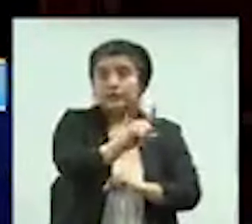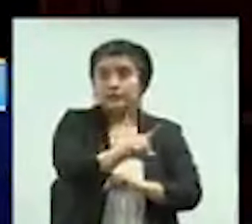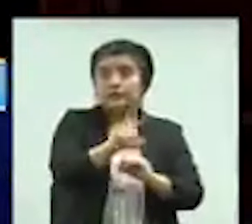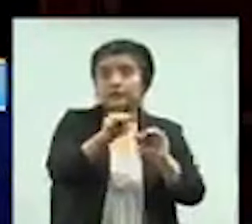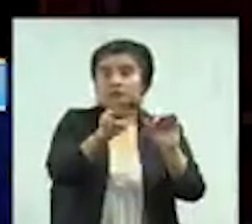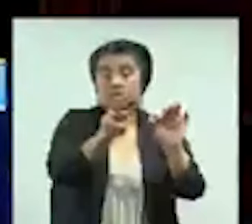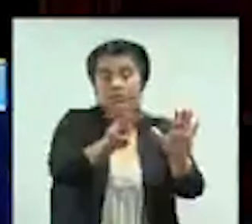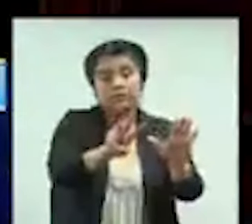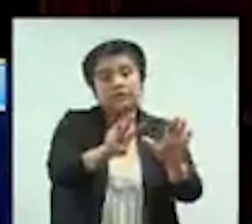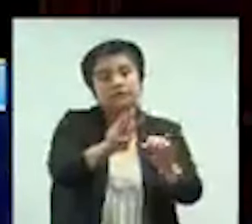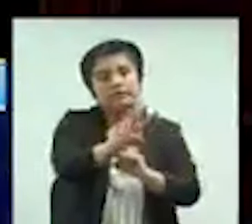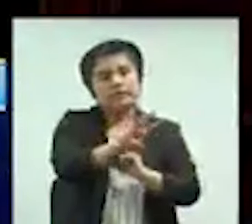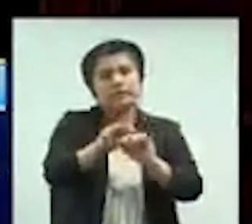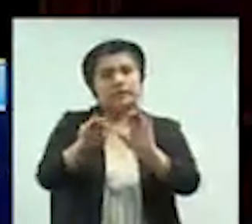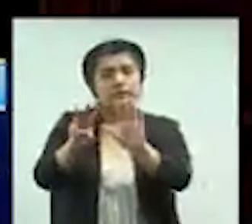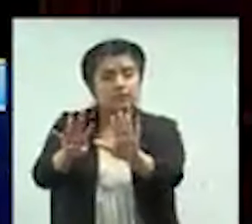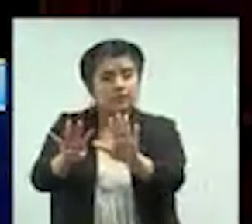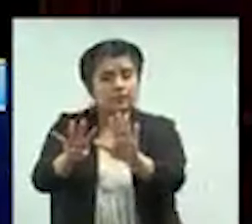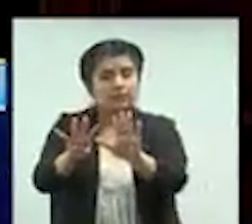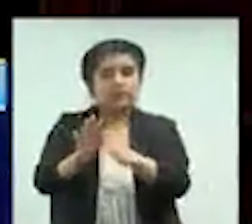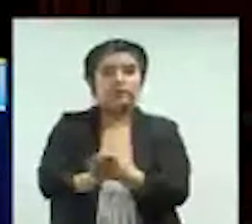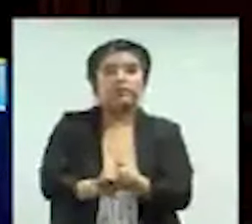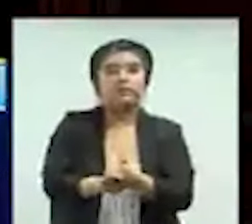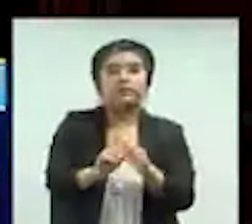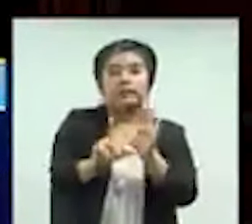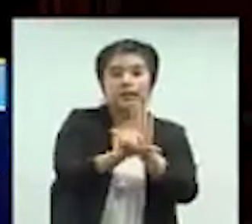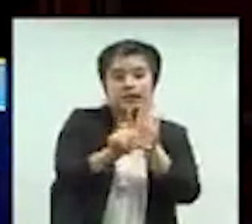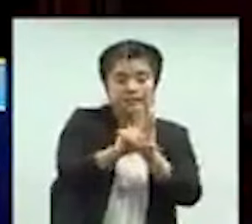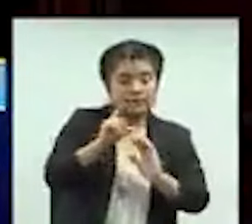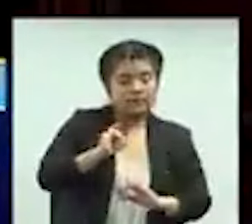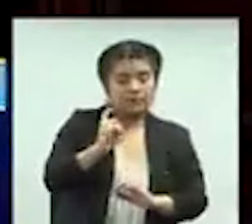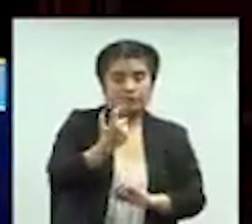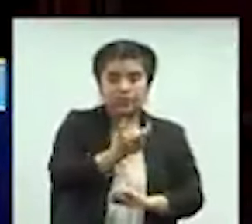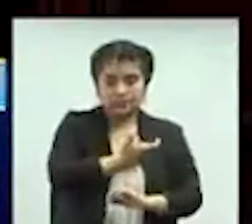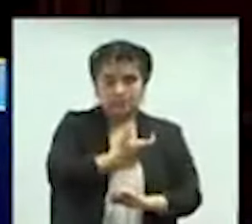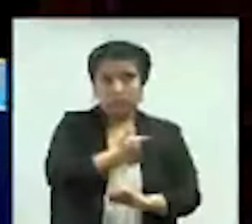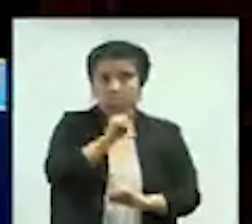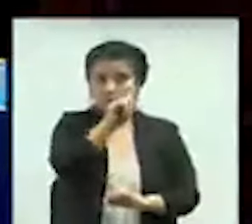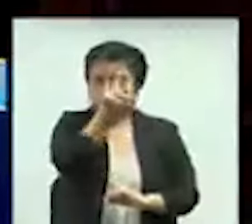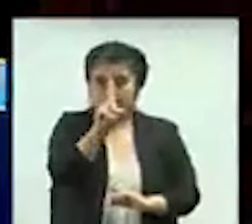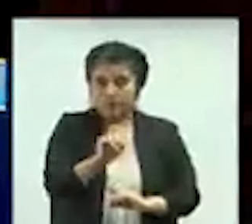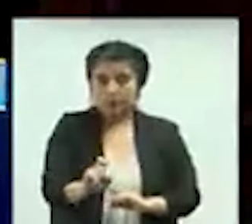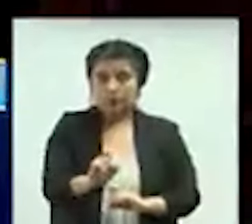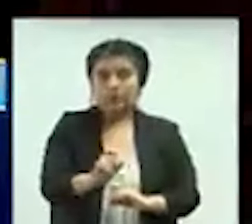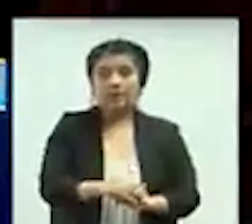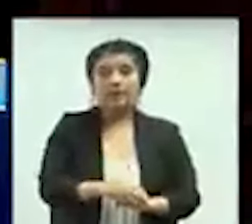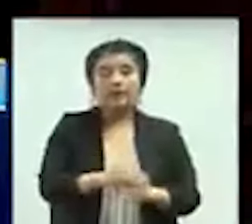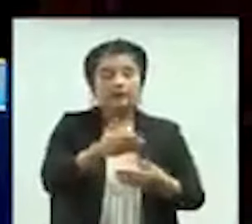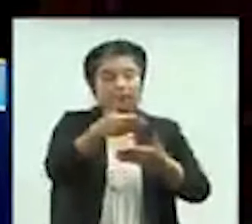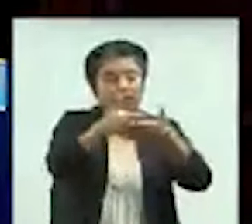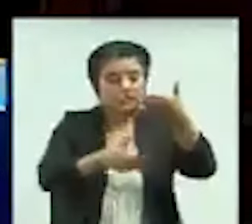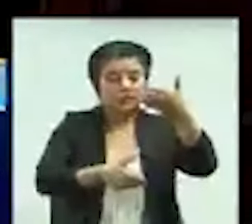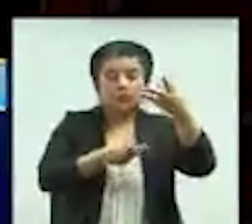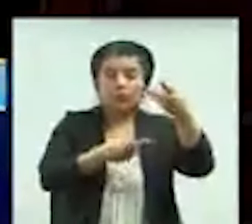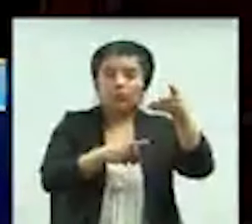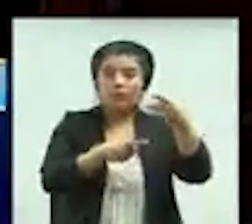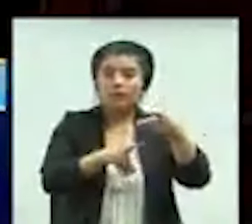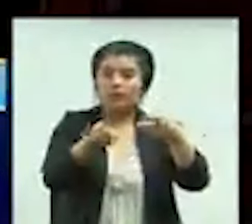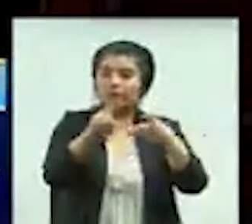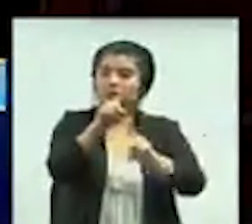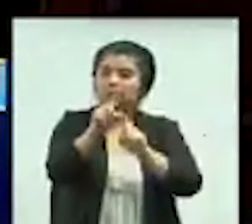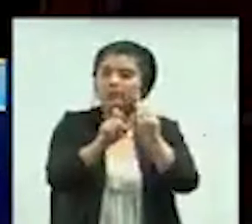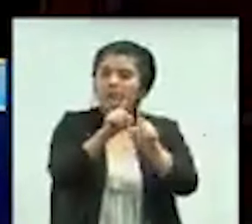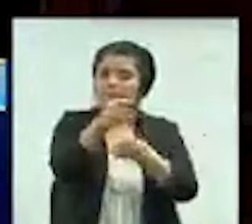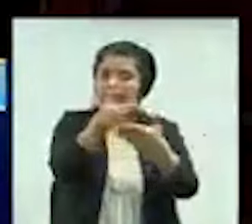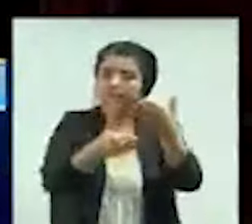orgánica del organismo legislativo, quiero hacerle la siguiente pregunta que está dentro del cuestionario que fue enviado a usted desde el mes